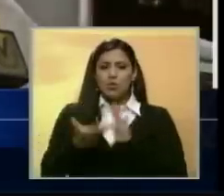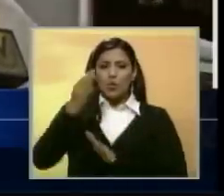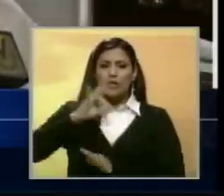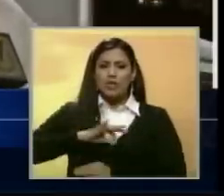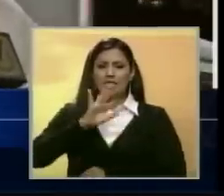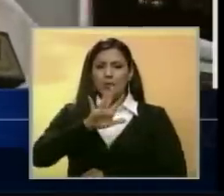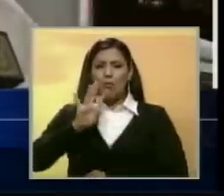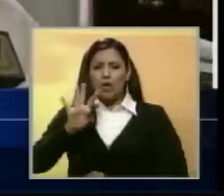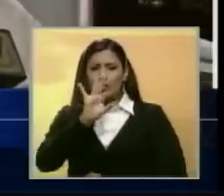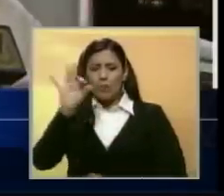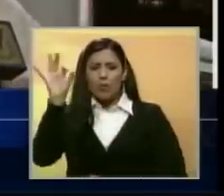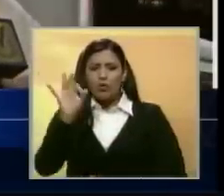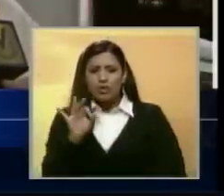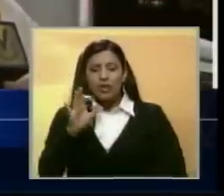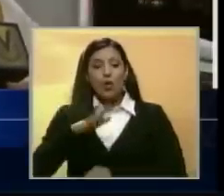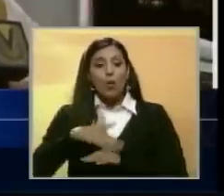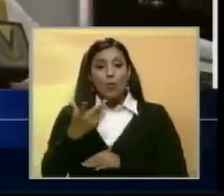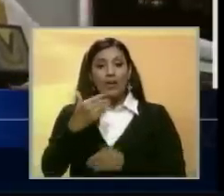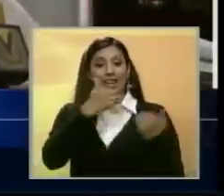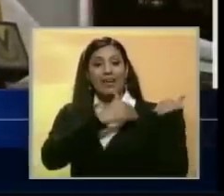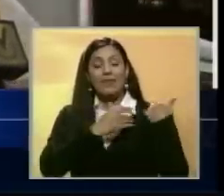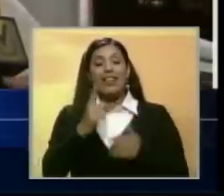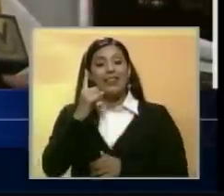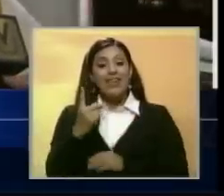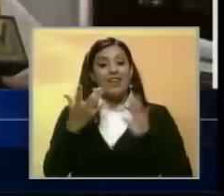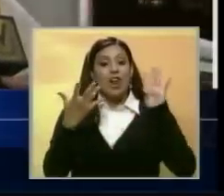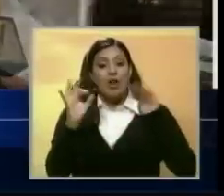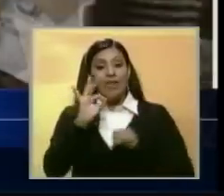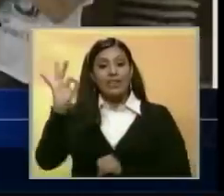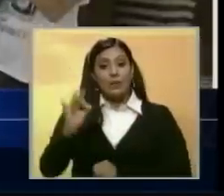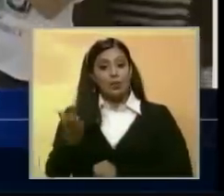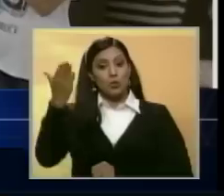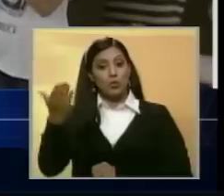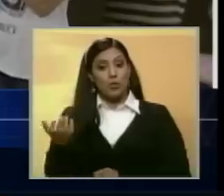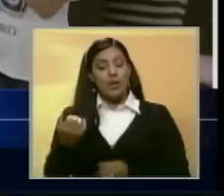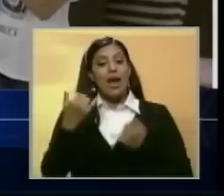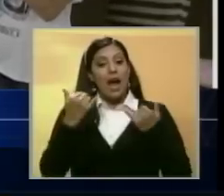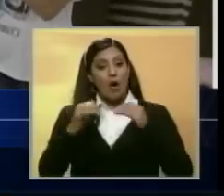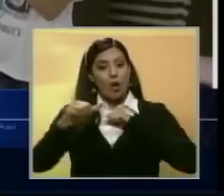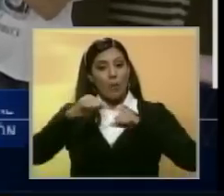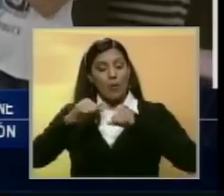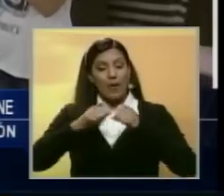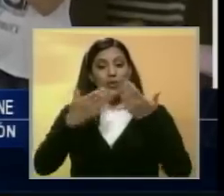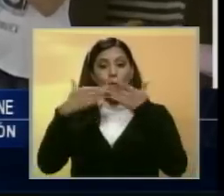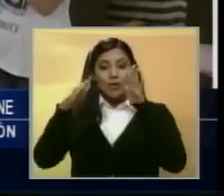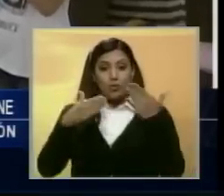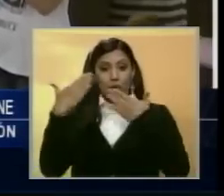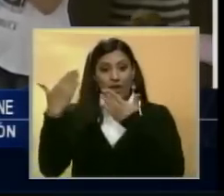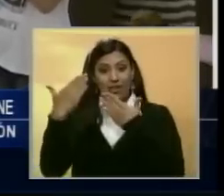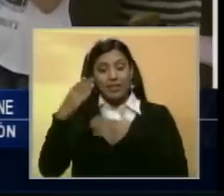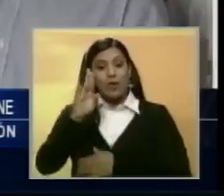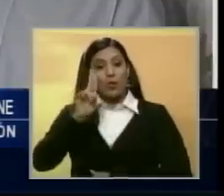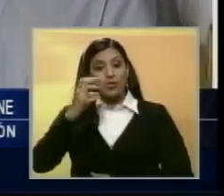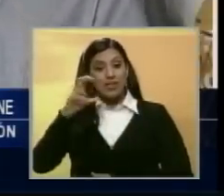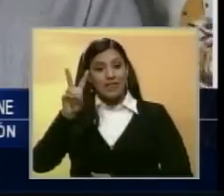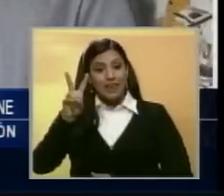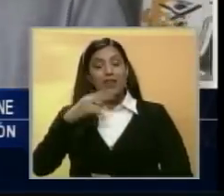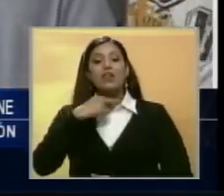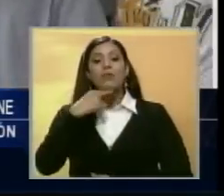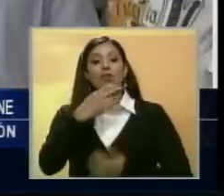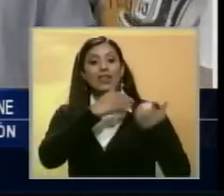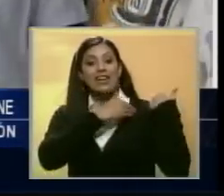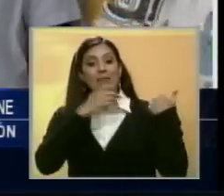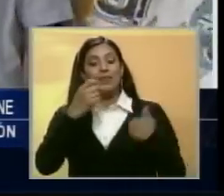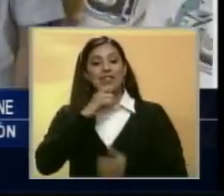del 54% cuando nos correspondía a más del 90%. También el movimiento estudiantil de la Universidad Central de Venezuela, en la vocería